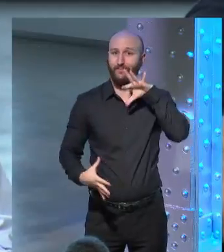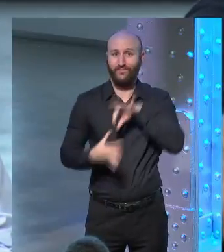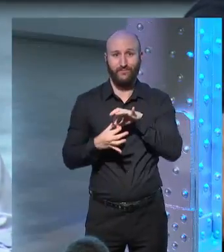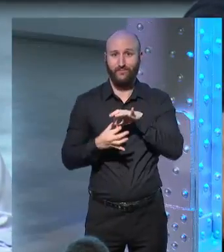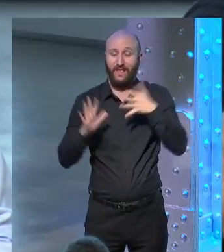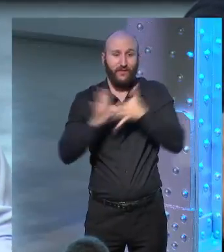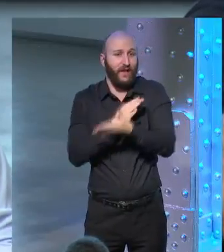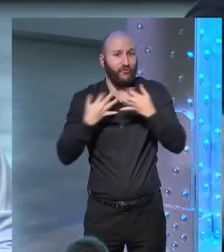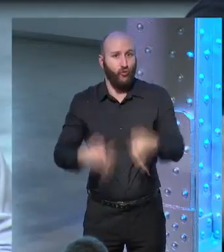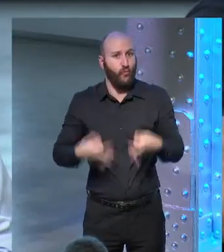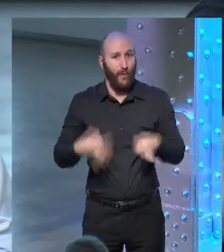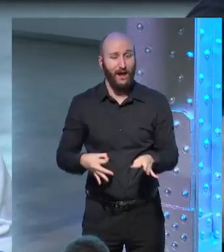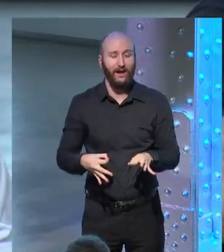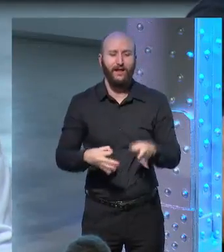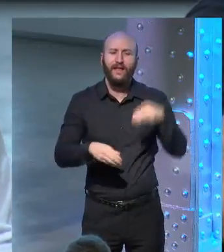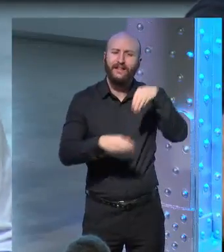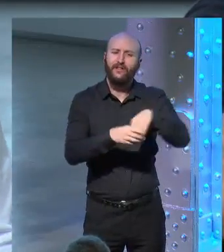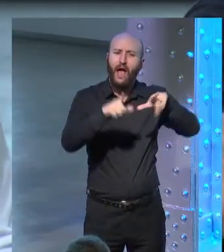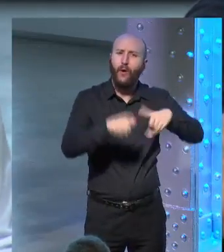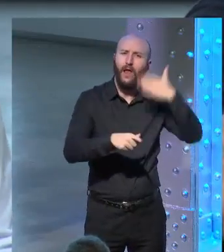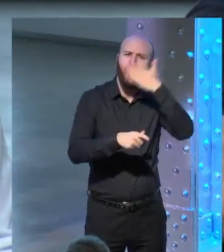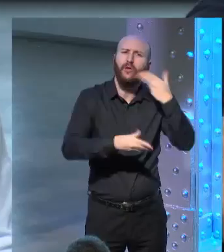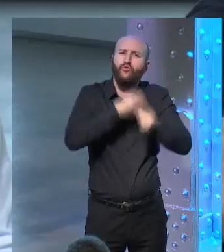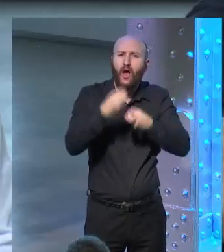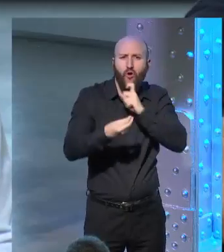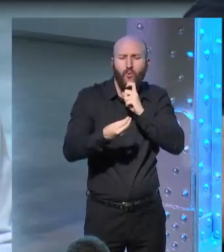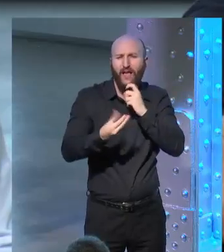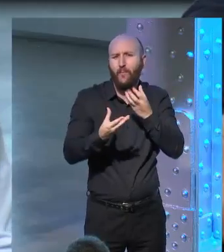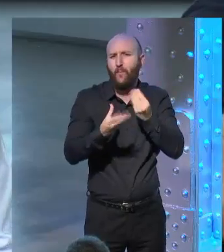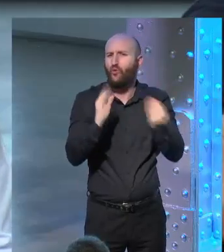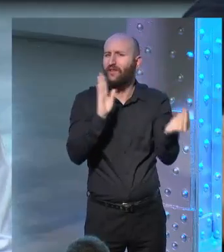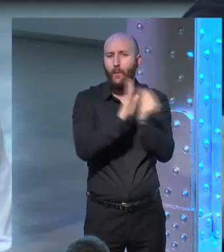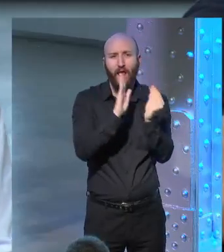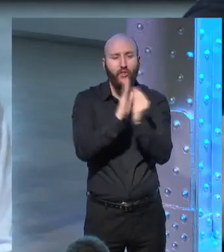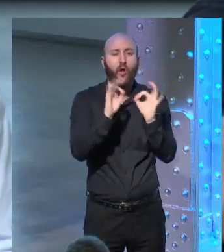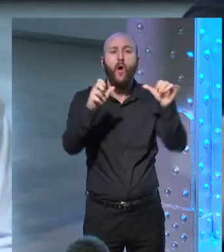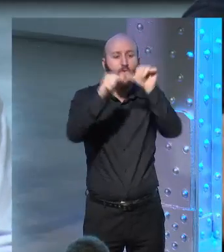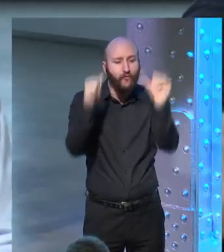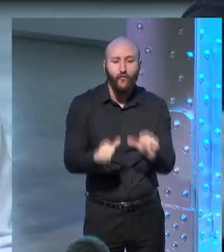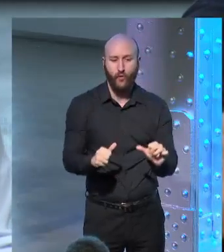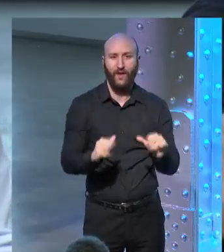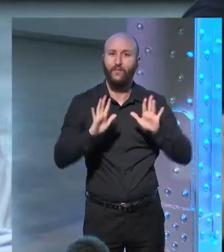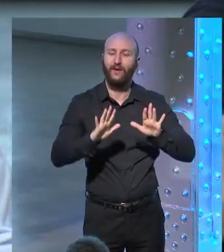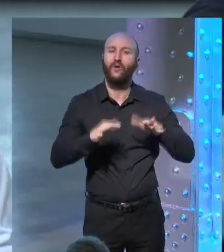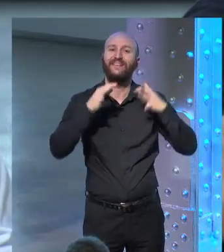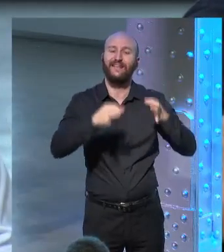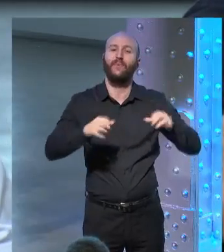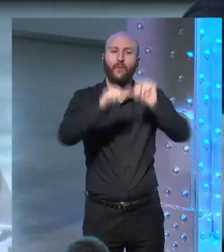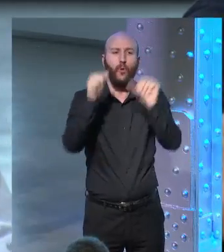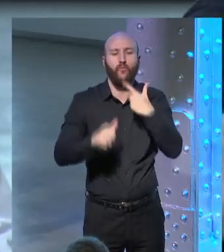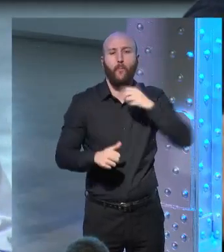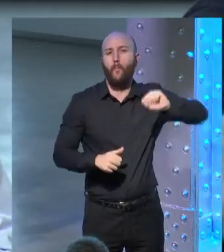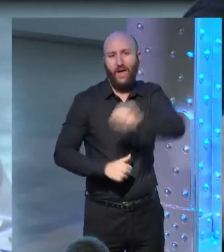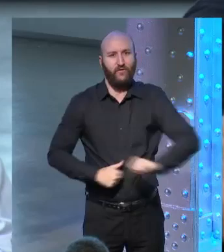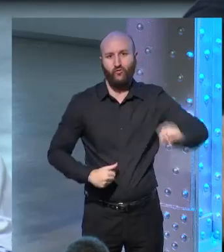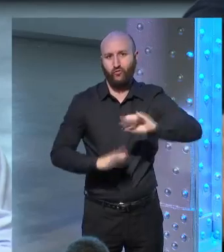normal. ¿Cómo utilizarlo dentro del aula? Pues es que hay miles de aplicaciones, miles de maneras de utilizarlo dentro del aula de una manera maravillosa. Es